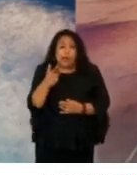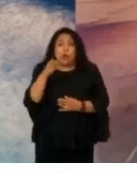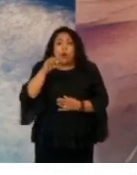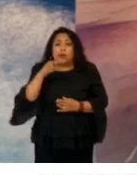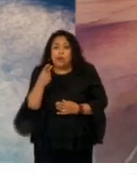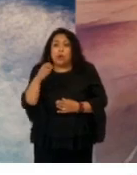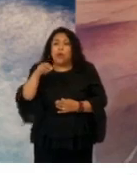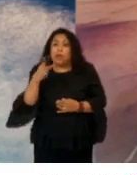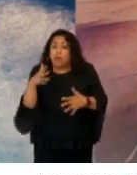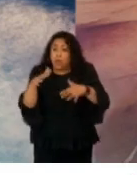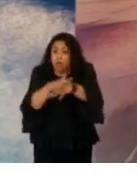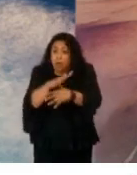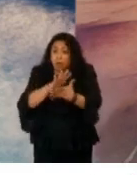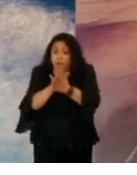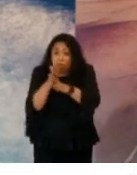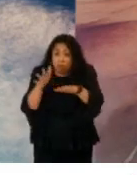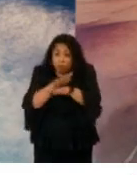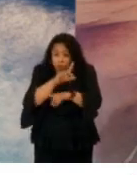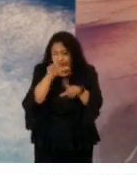el país. ¿Sí?